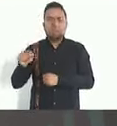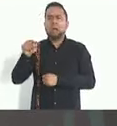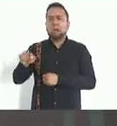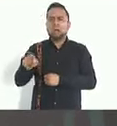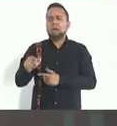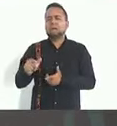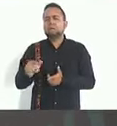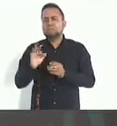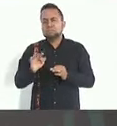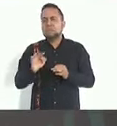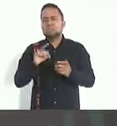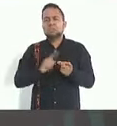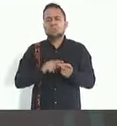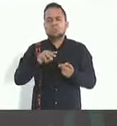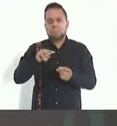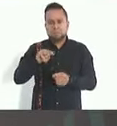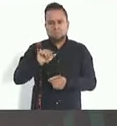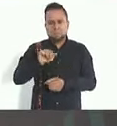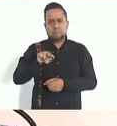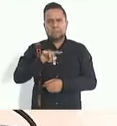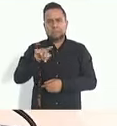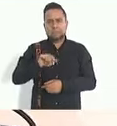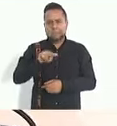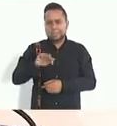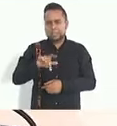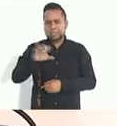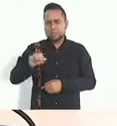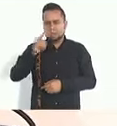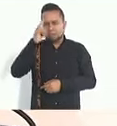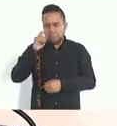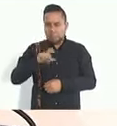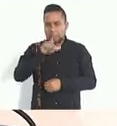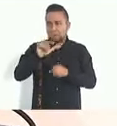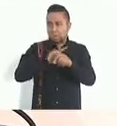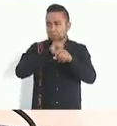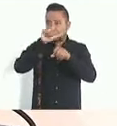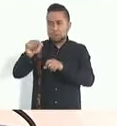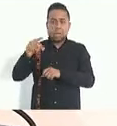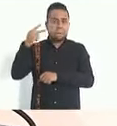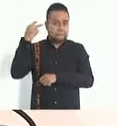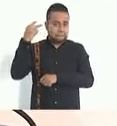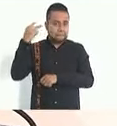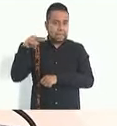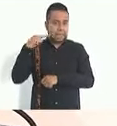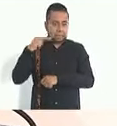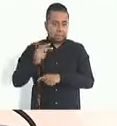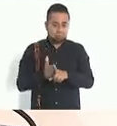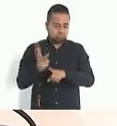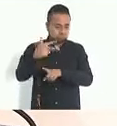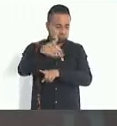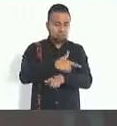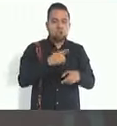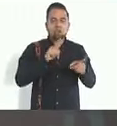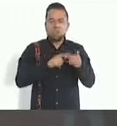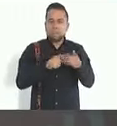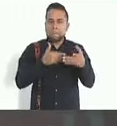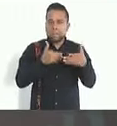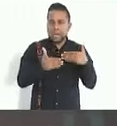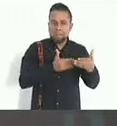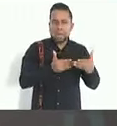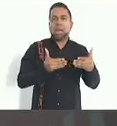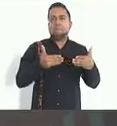en Manzanillo para ir a Veracruz. Dio la vuelta por Panamá y